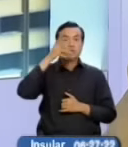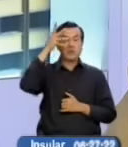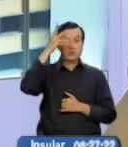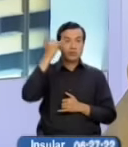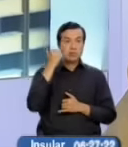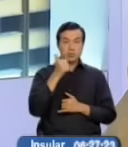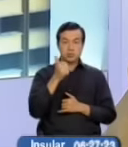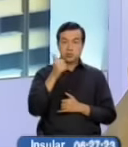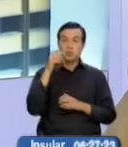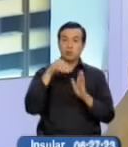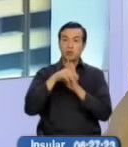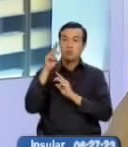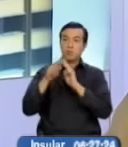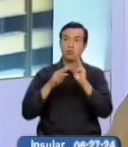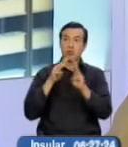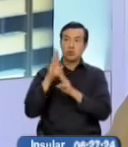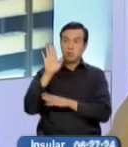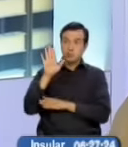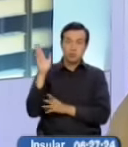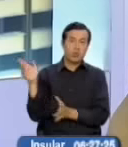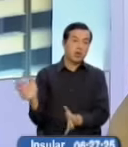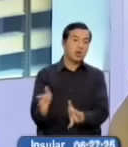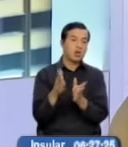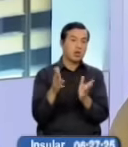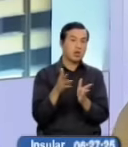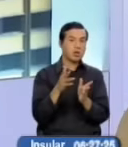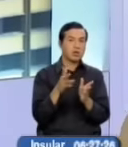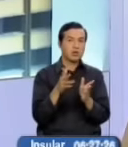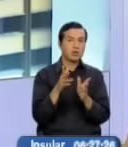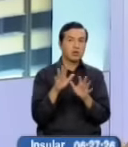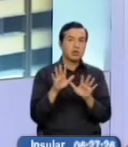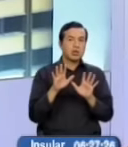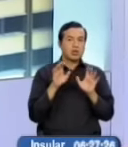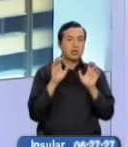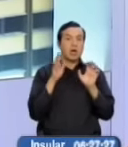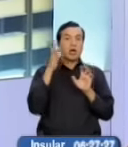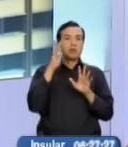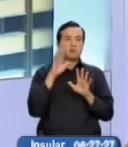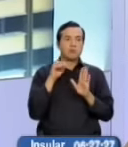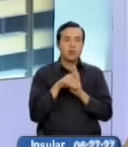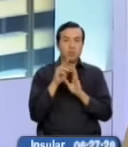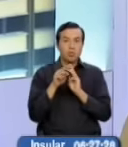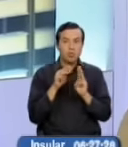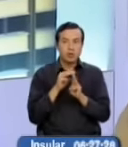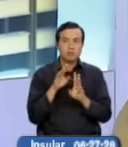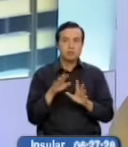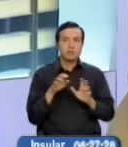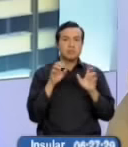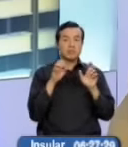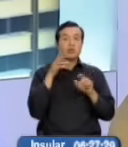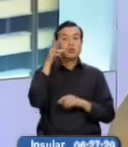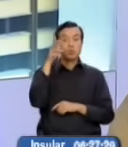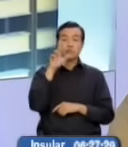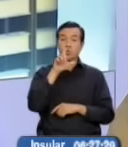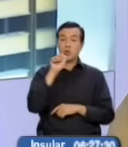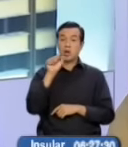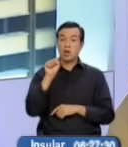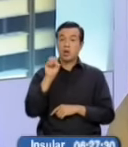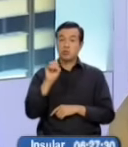ahora el mismo Banco Mundial que lo promovía ya ha tomado distancia. Sin embargo, el discurso que tiene Lasso, por